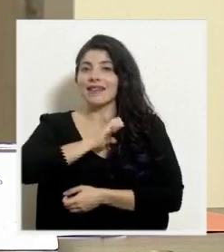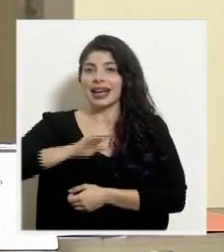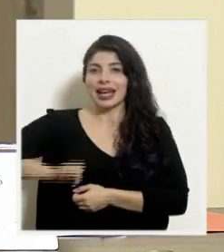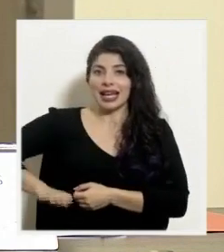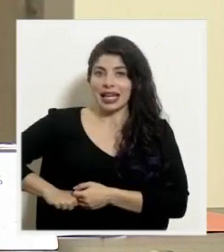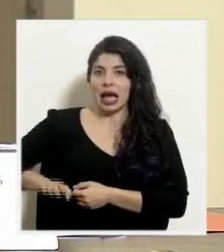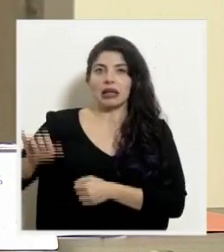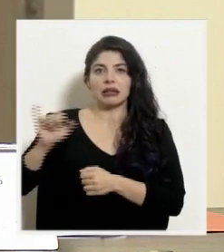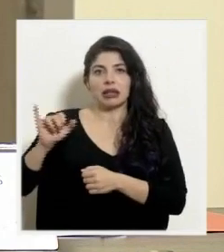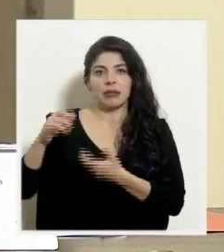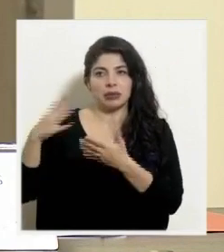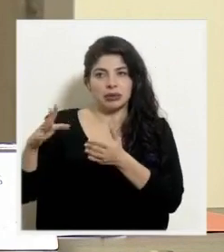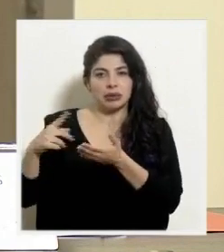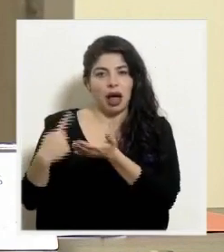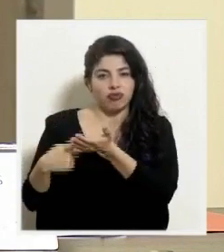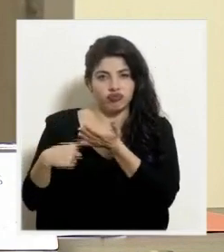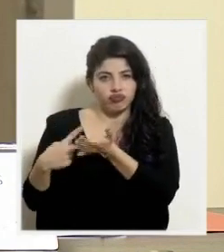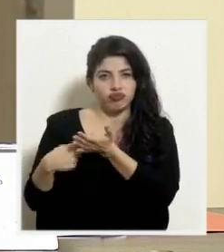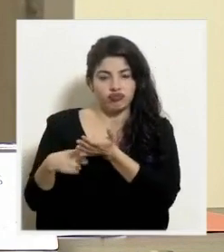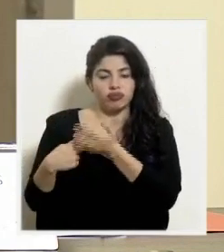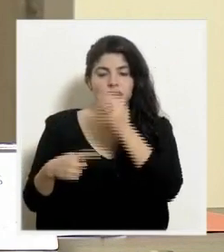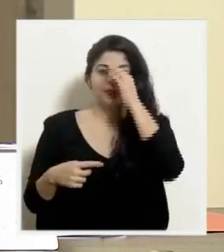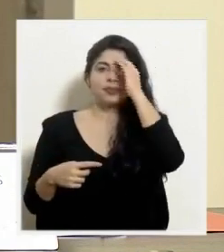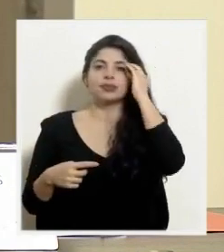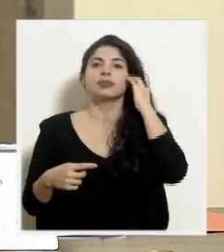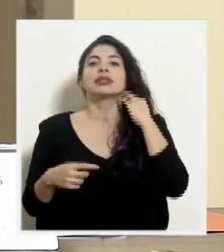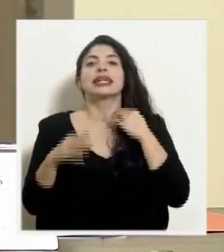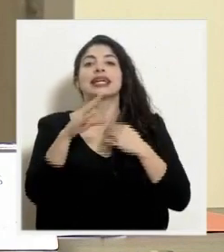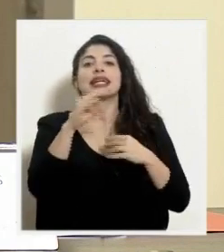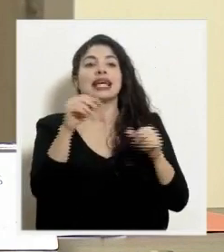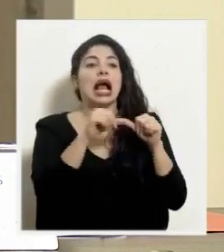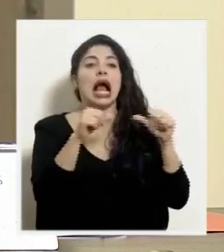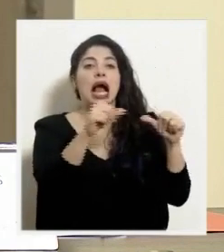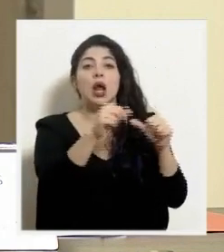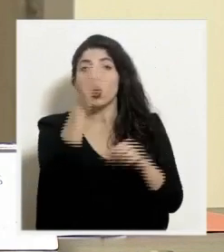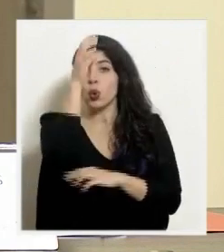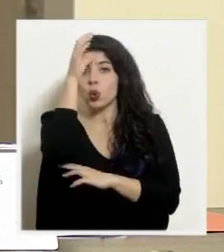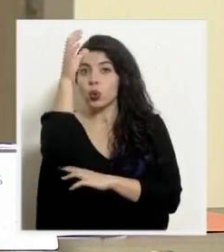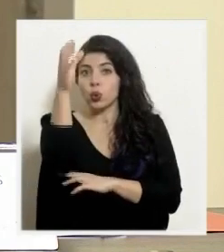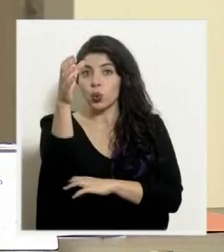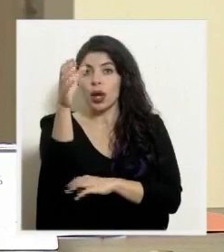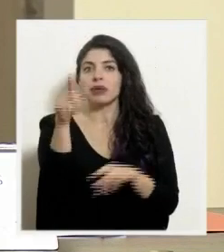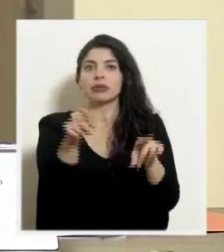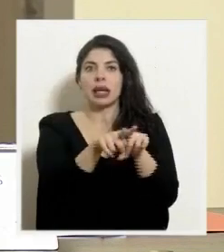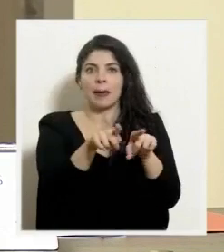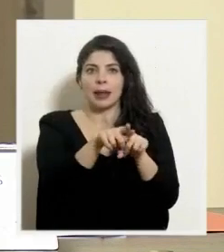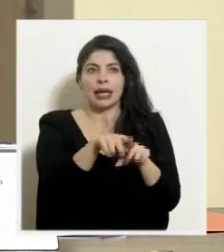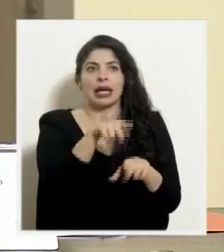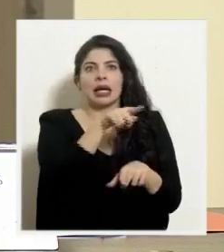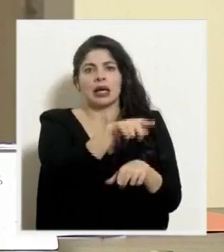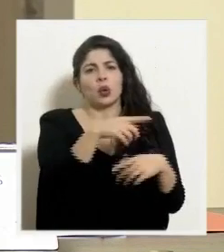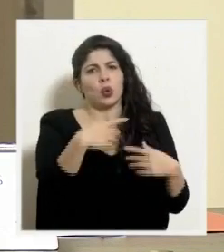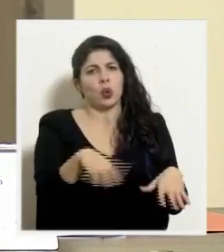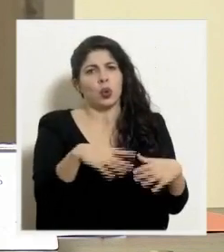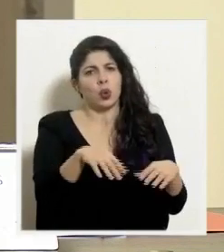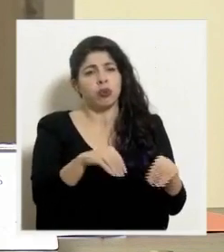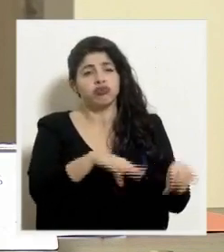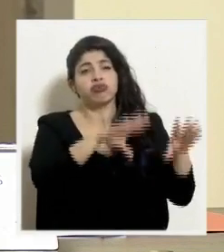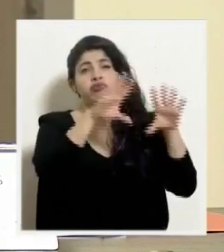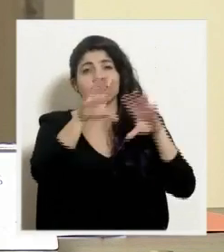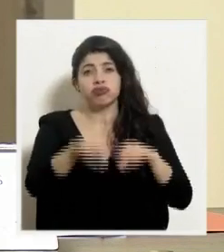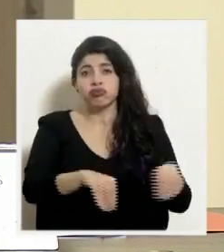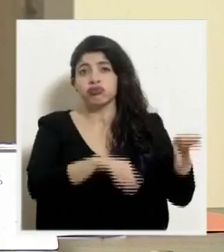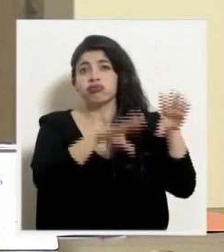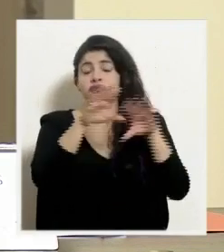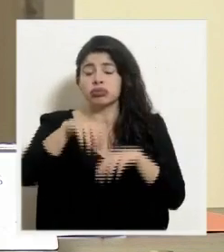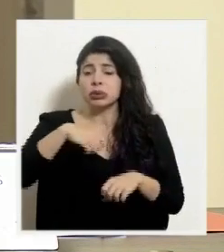Evangélica, también con quien hemos estado conversando, y el sector cultura también, que ha tenido arduas sesiones de trabajo, que